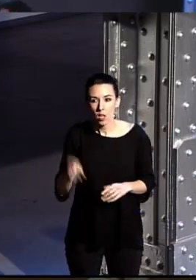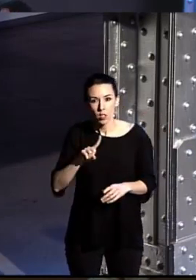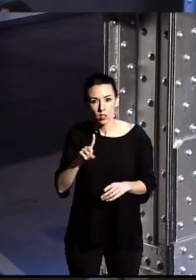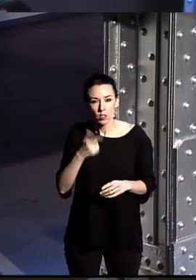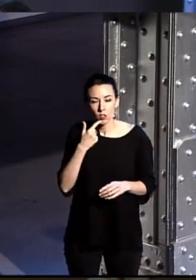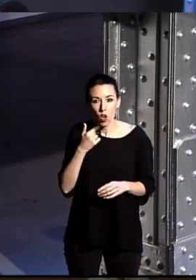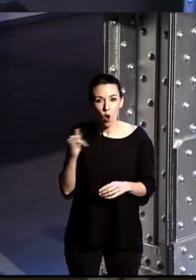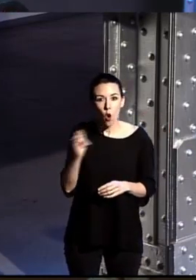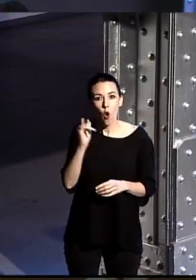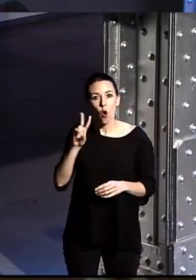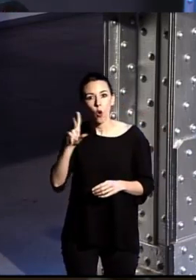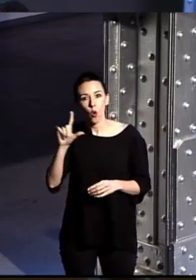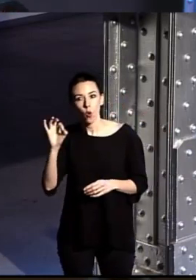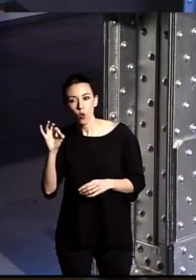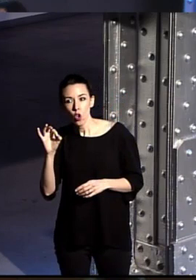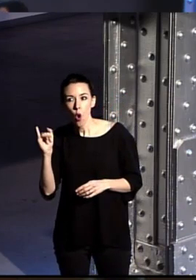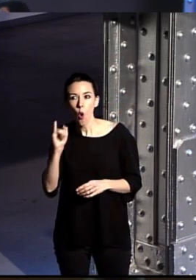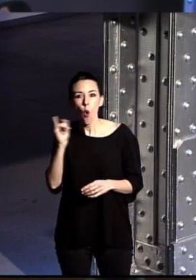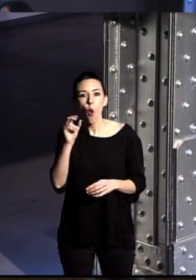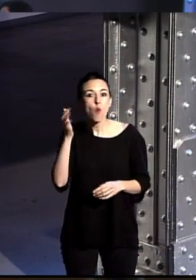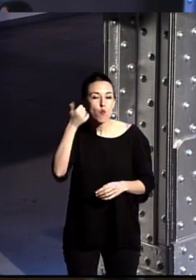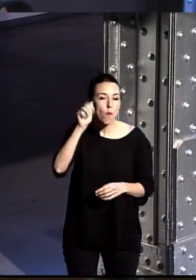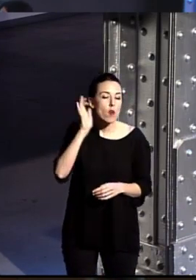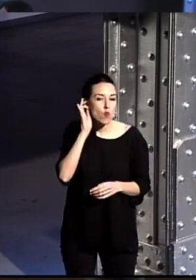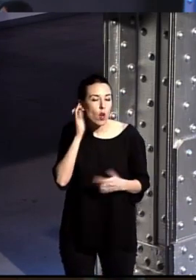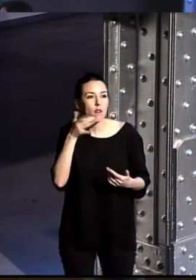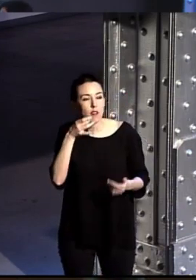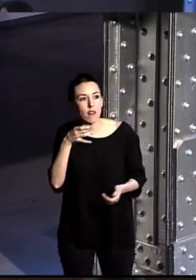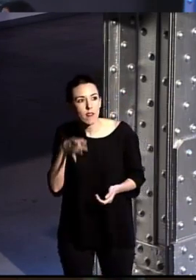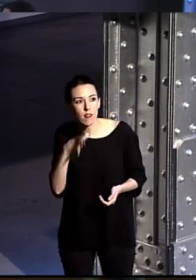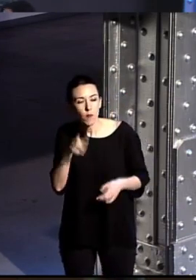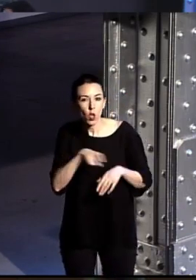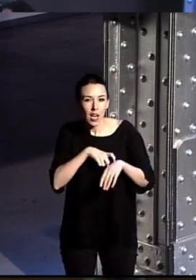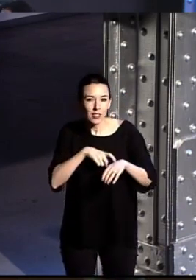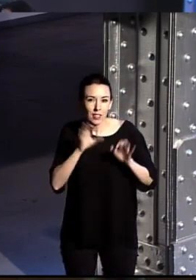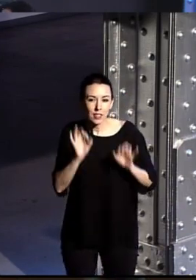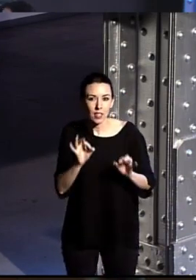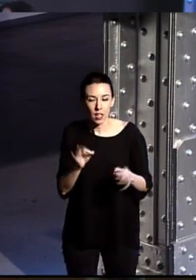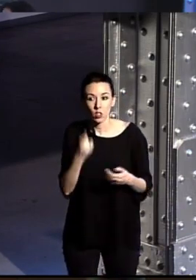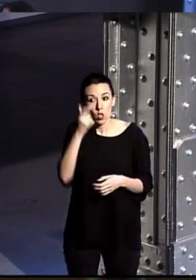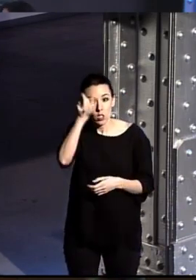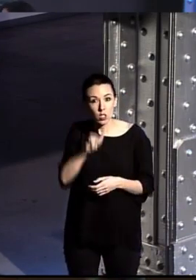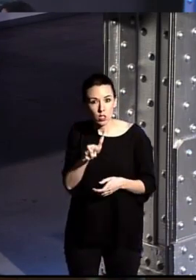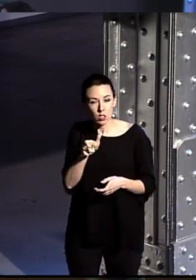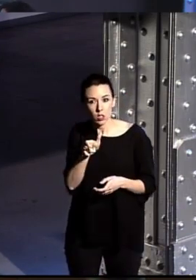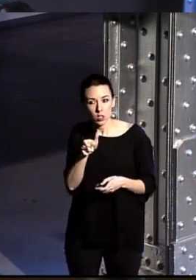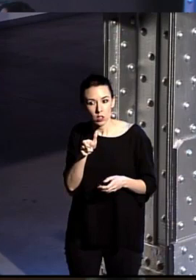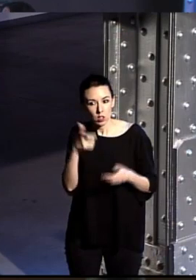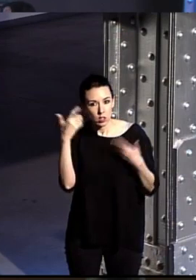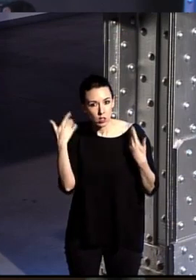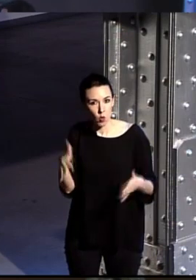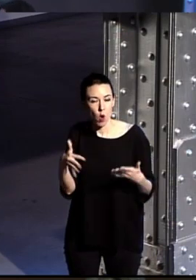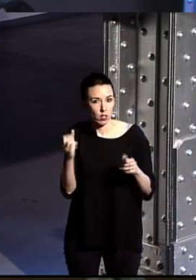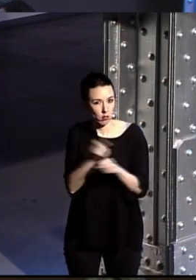estaba, como has dicho, Julio o Julia Verne, pues yo ya me quedaba pensando, ¿y quién? Porque claro, son unas características muy concretas. Es alguien que dedica una magna